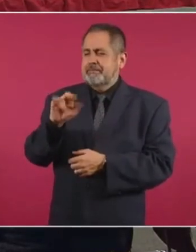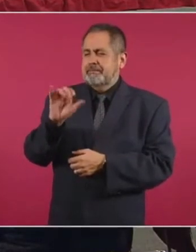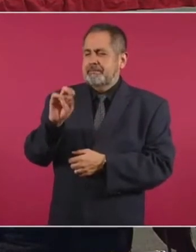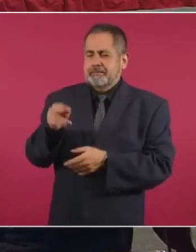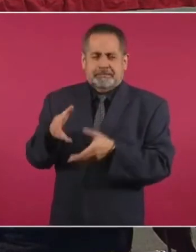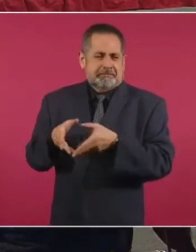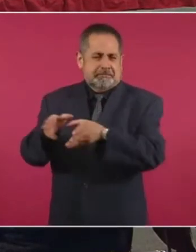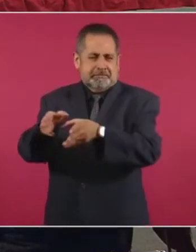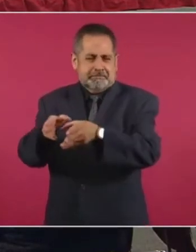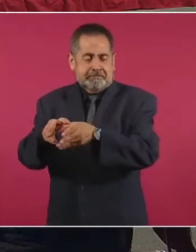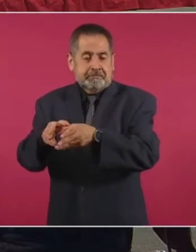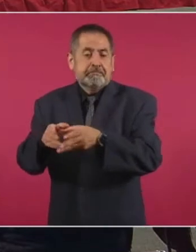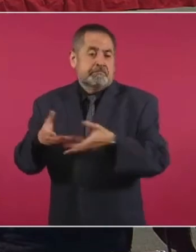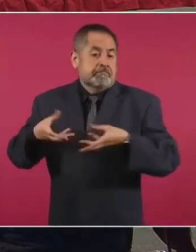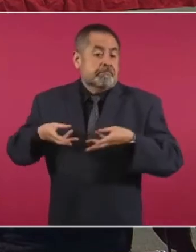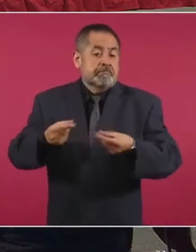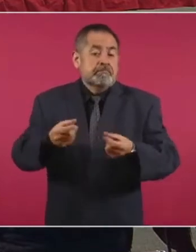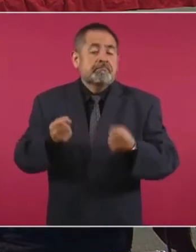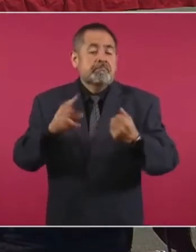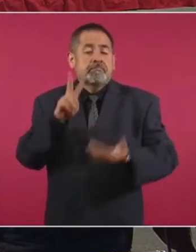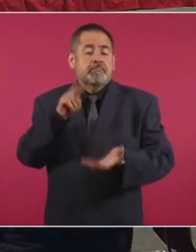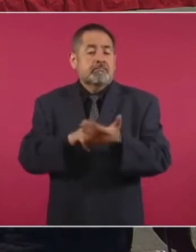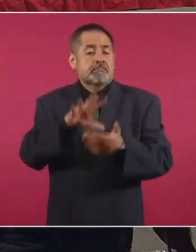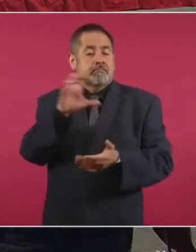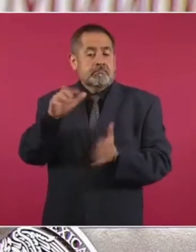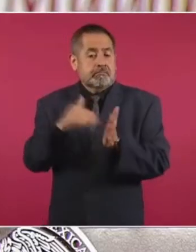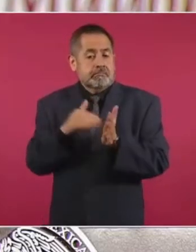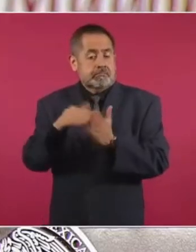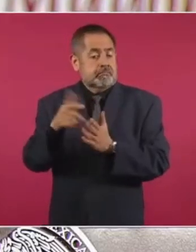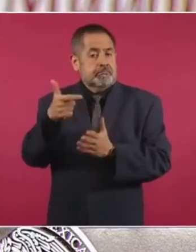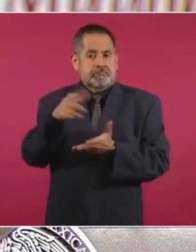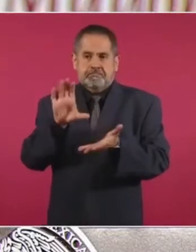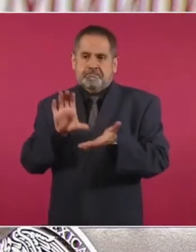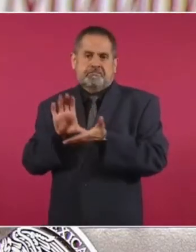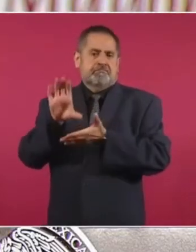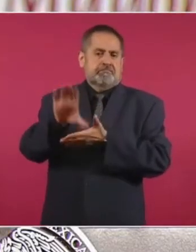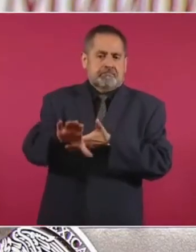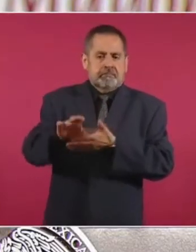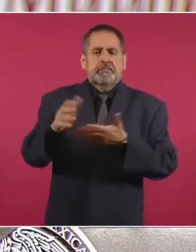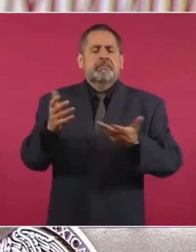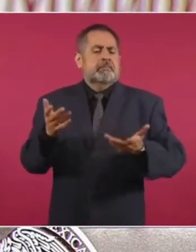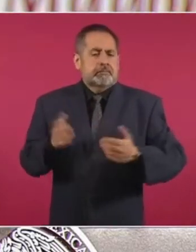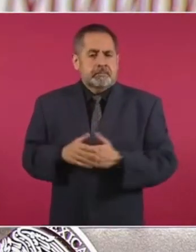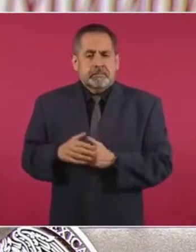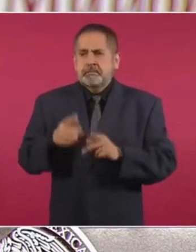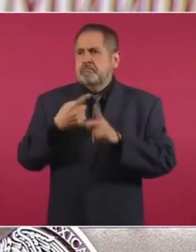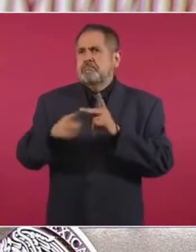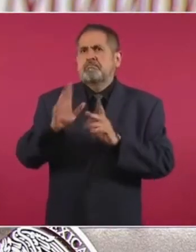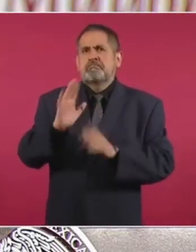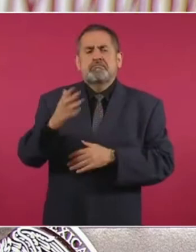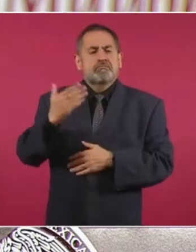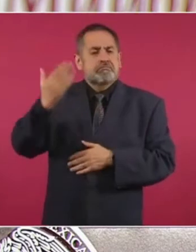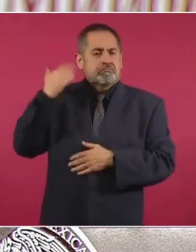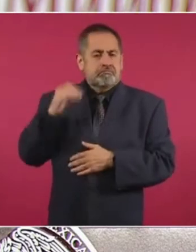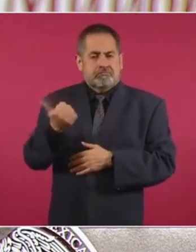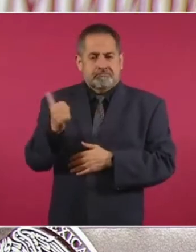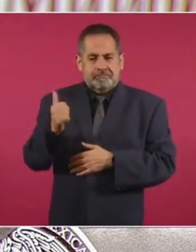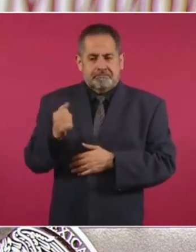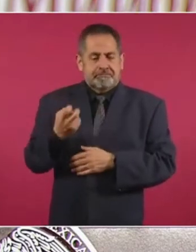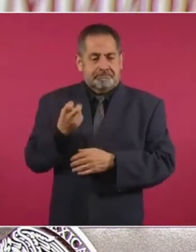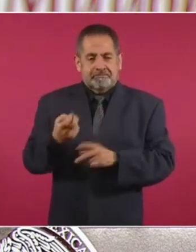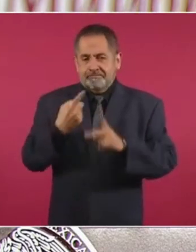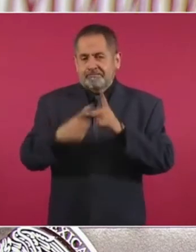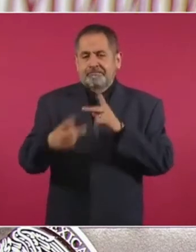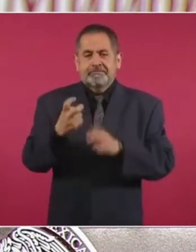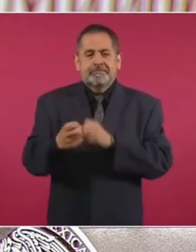una inversión de alrededor de 2.500 millones de pesos y bueno, pues está en operación desde el mes de agosto de este año